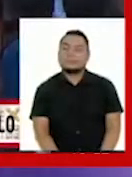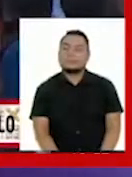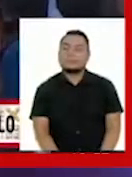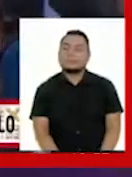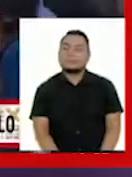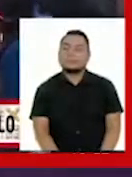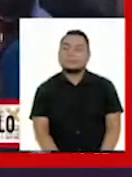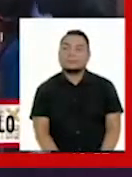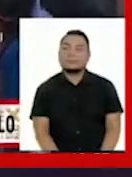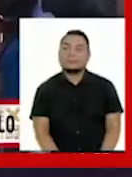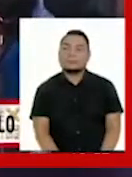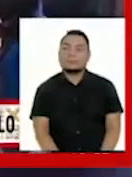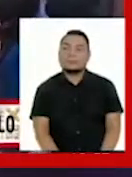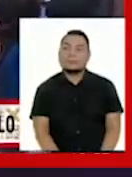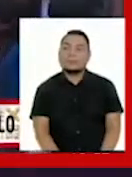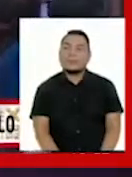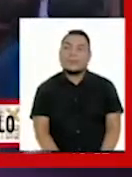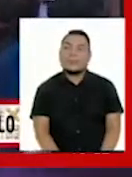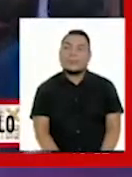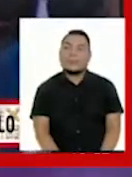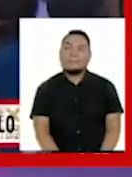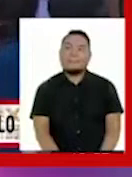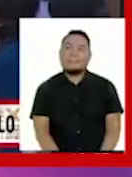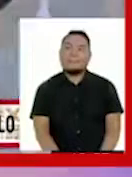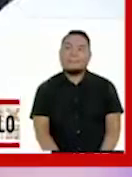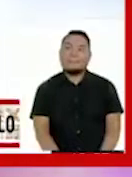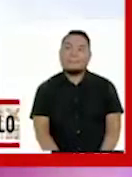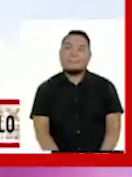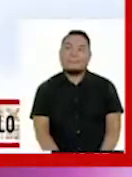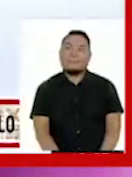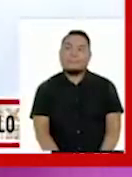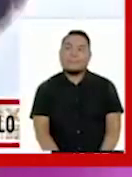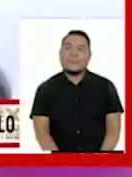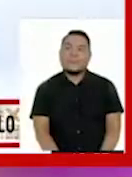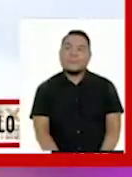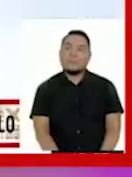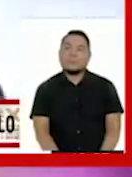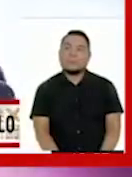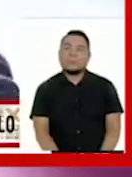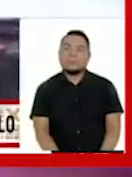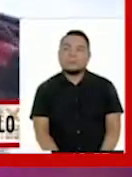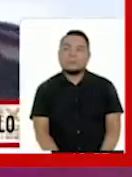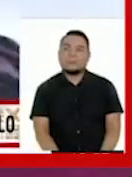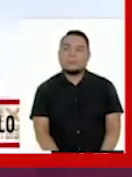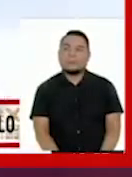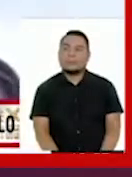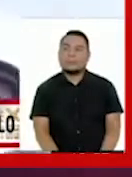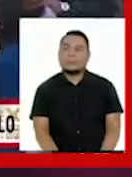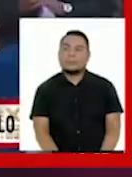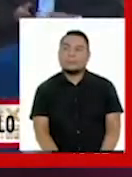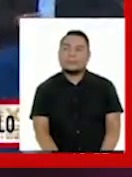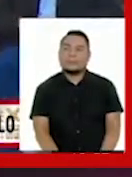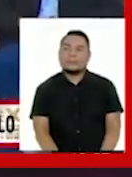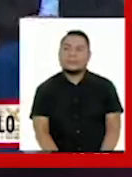urnas. Lo primero que ha hecho, el primer gesto que ha hecho antes incluso de iniciar el discurso, es jurar por una nueva constitución, que era el